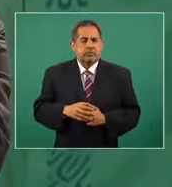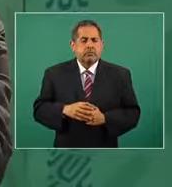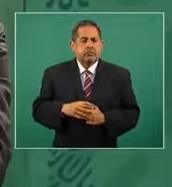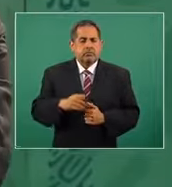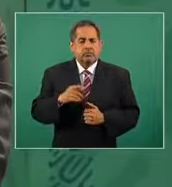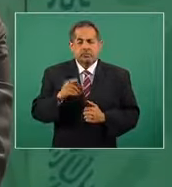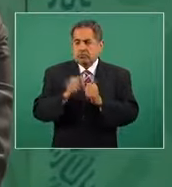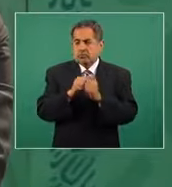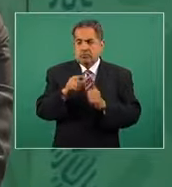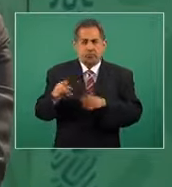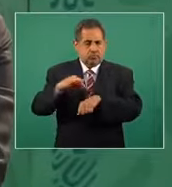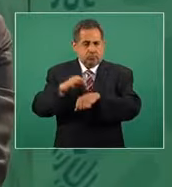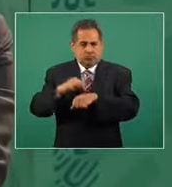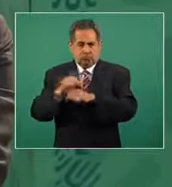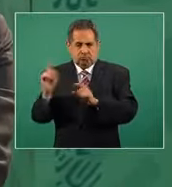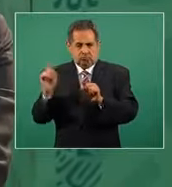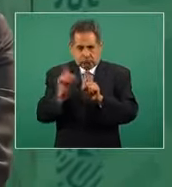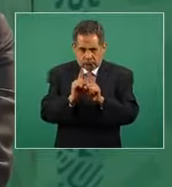cuidado médico, o sea,